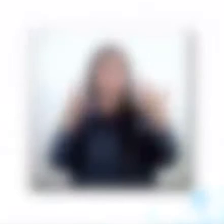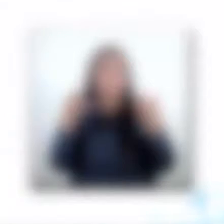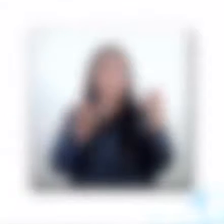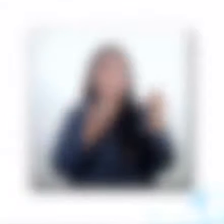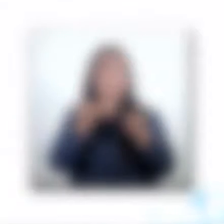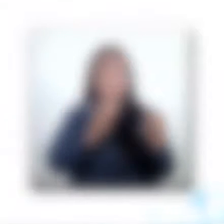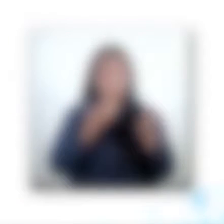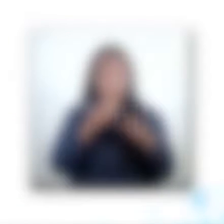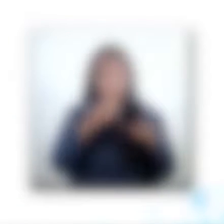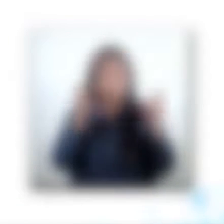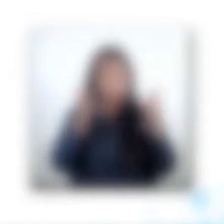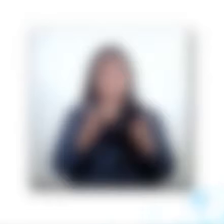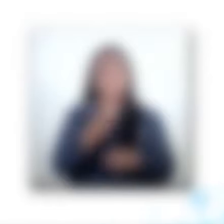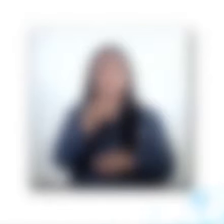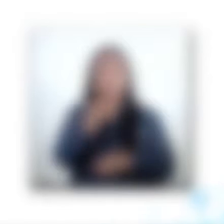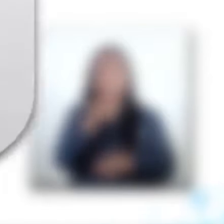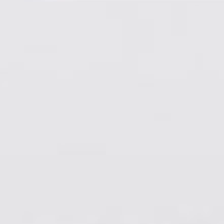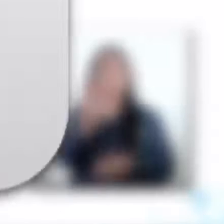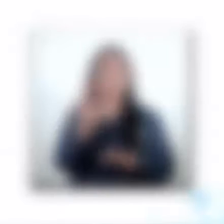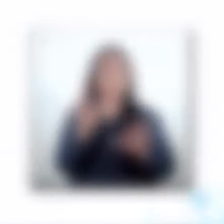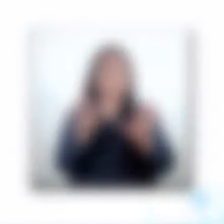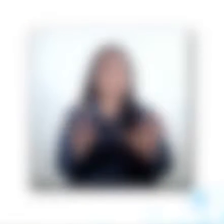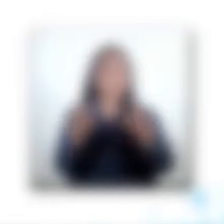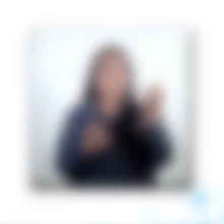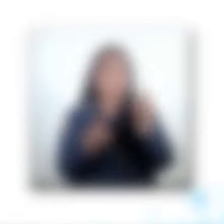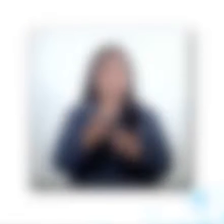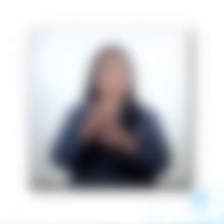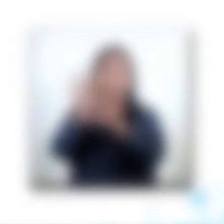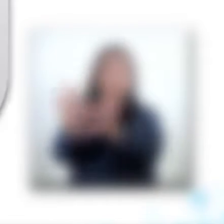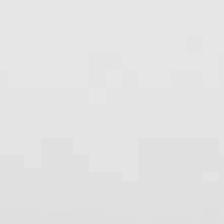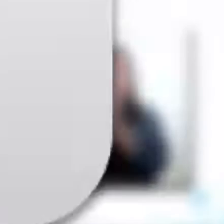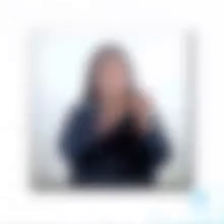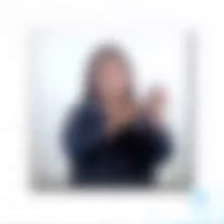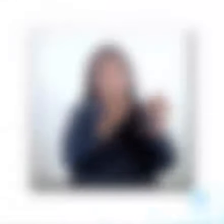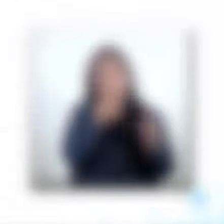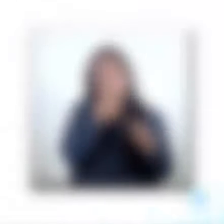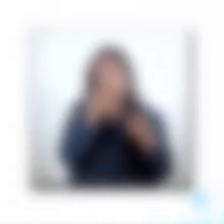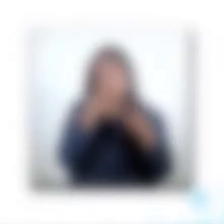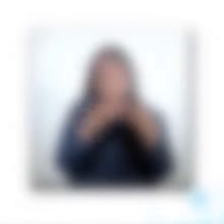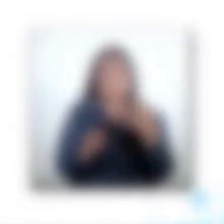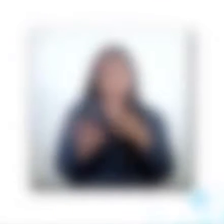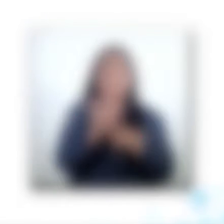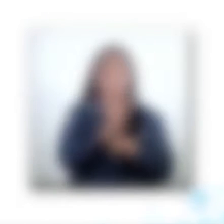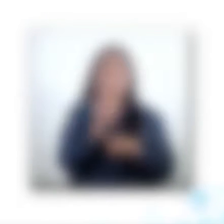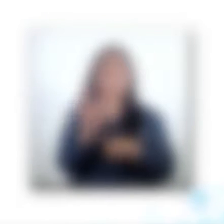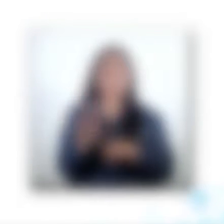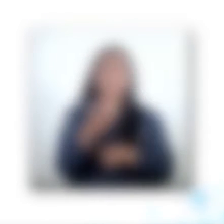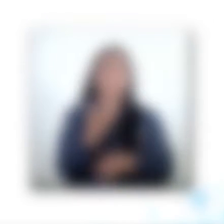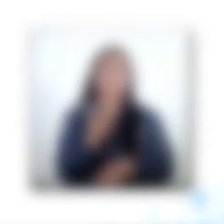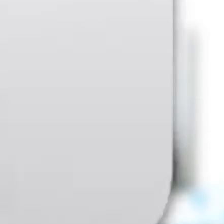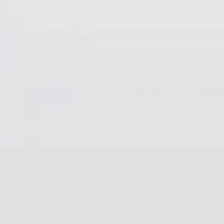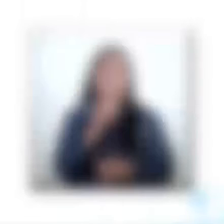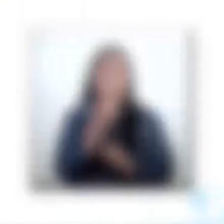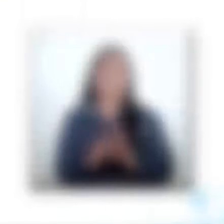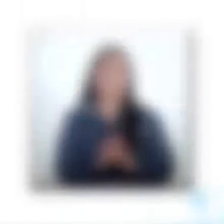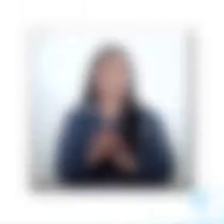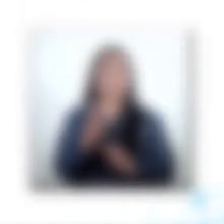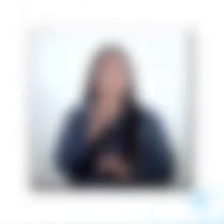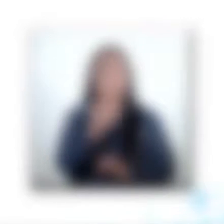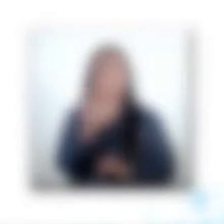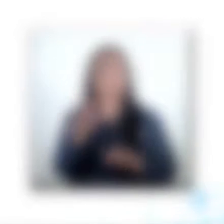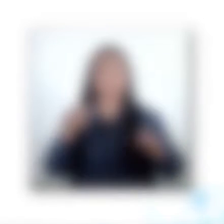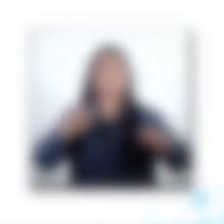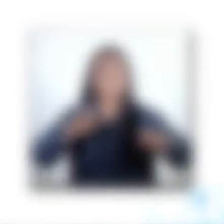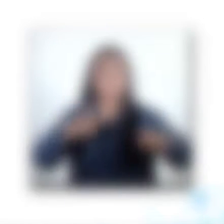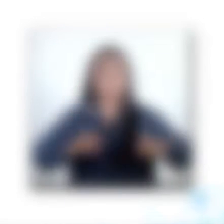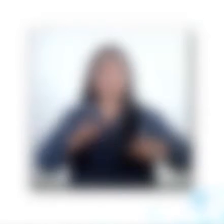de 1.224 personas detenidas, 17 vehículos recuperados, 356 vehículos consignados,